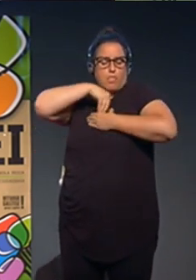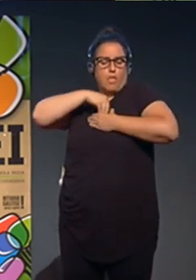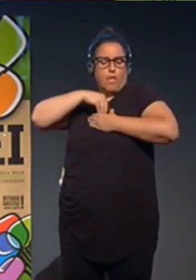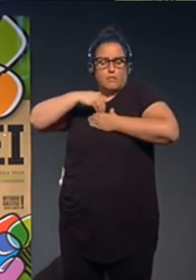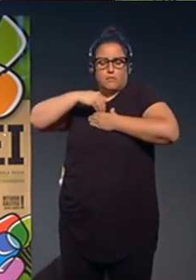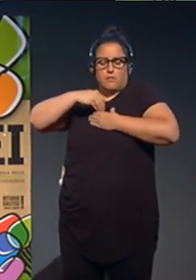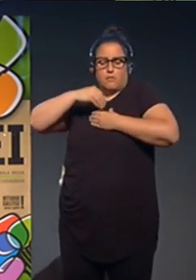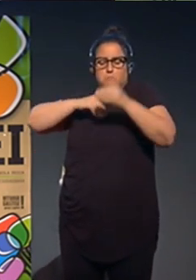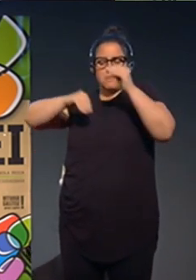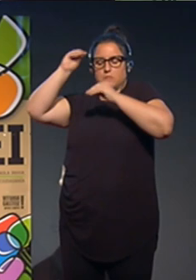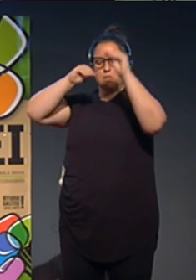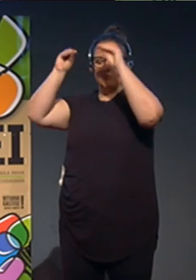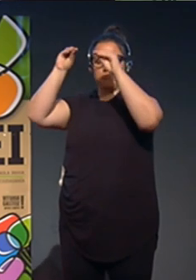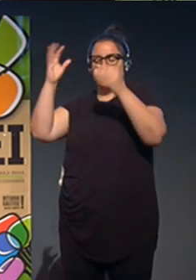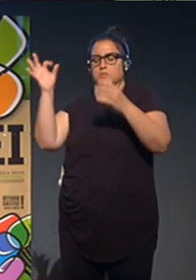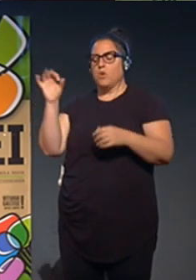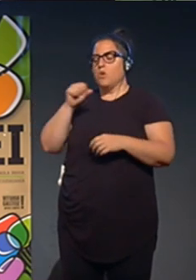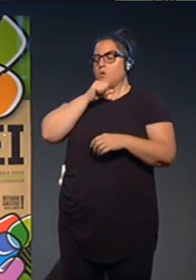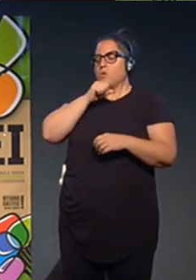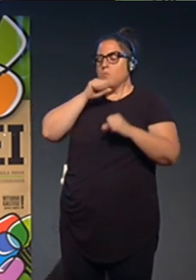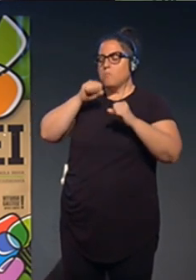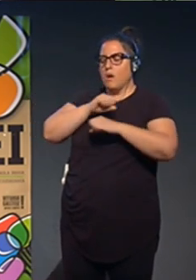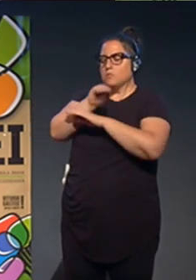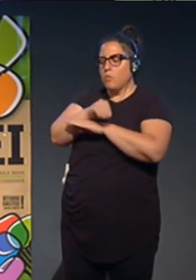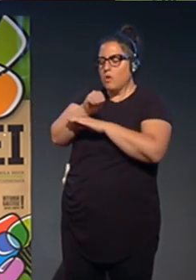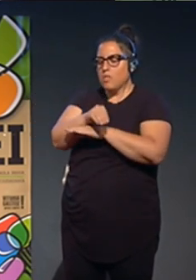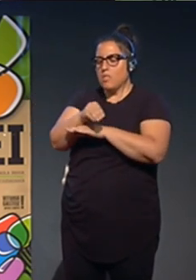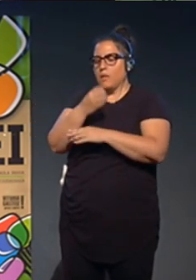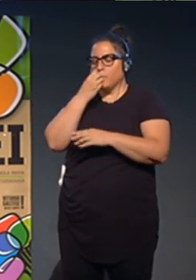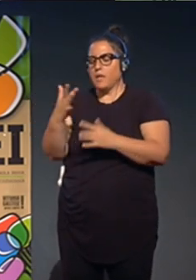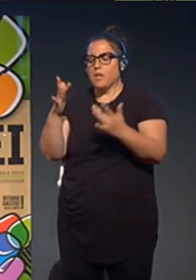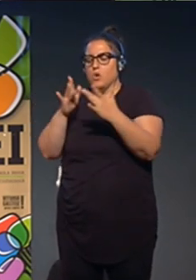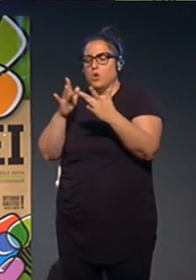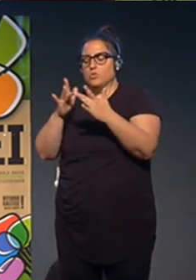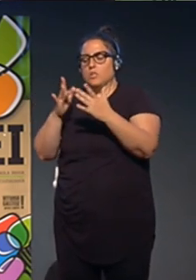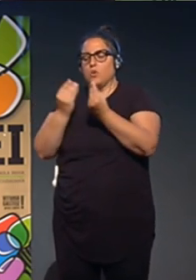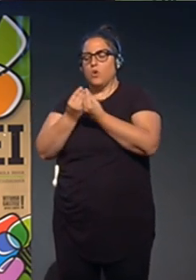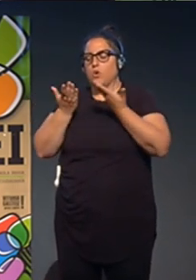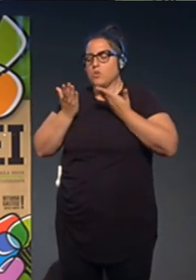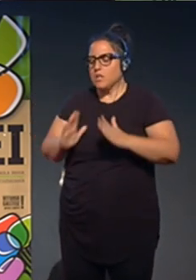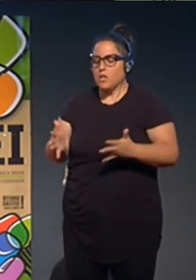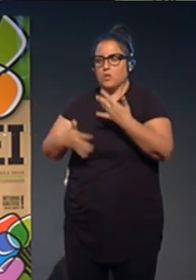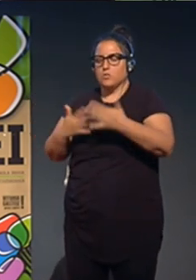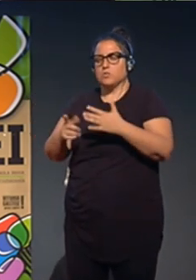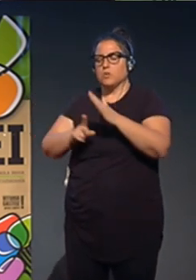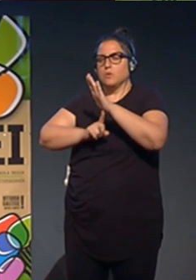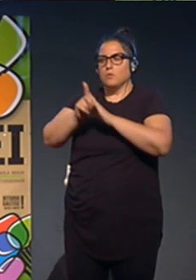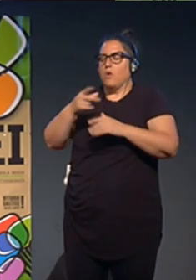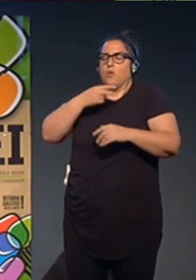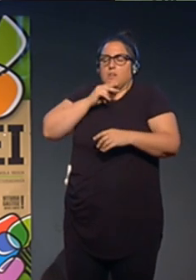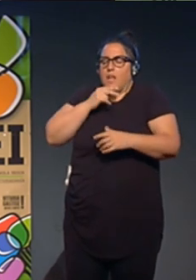en poder crecer en los cuidados a tus mayores en poder crecer en el contacto con con tus hijos con tus